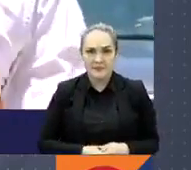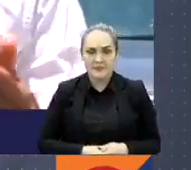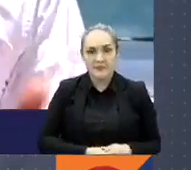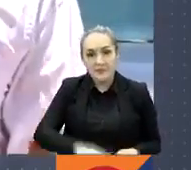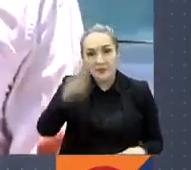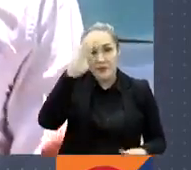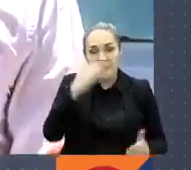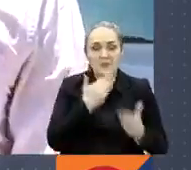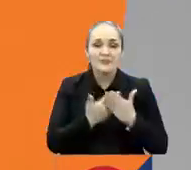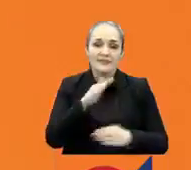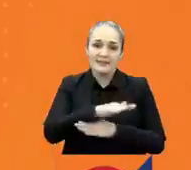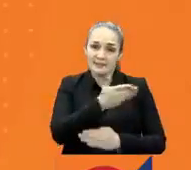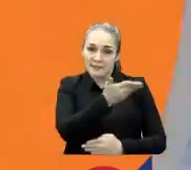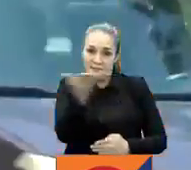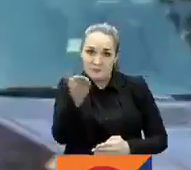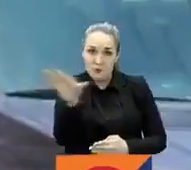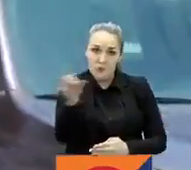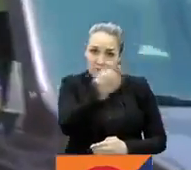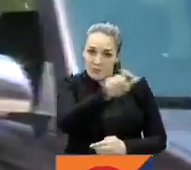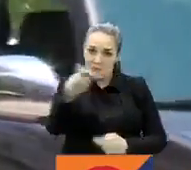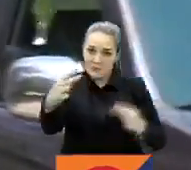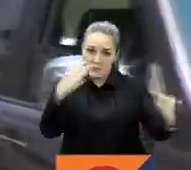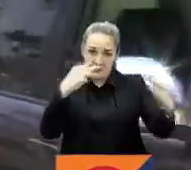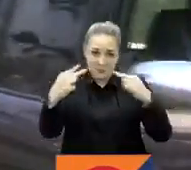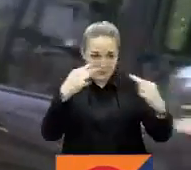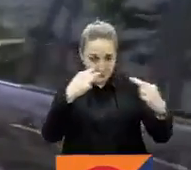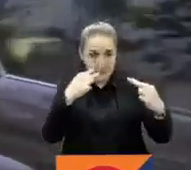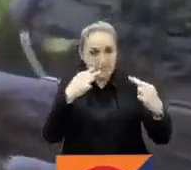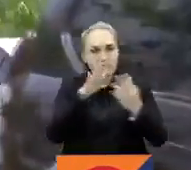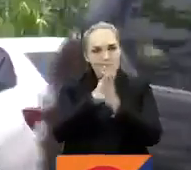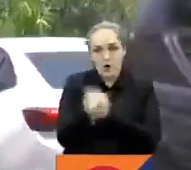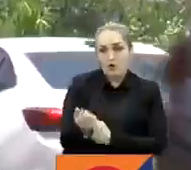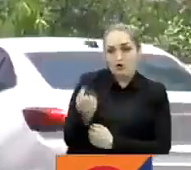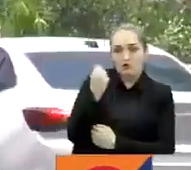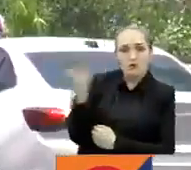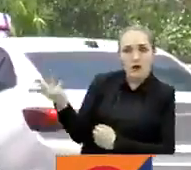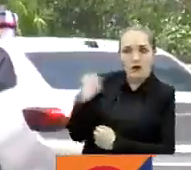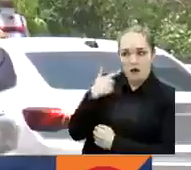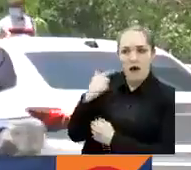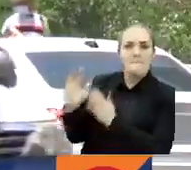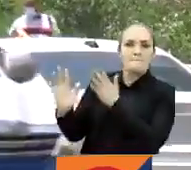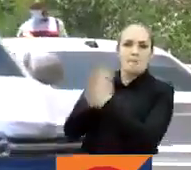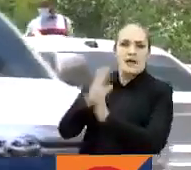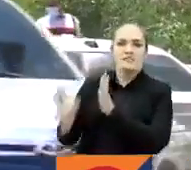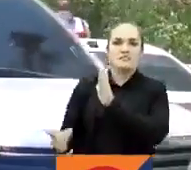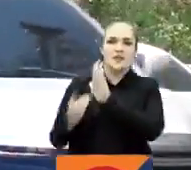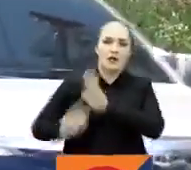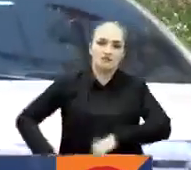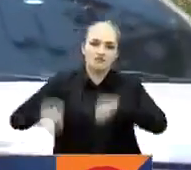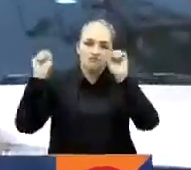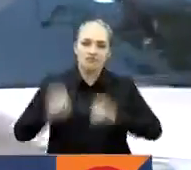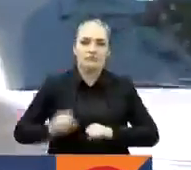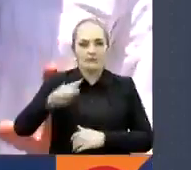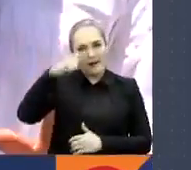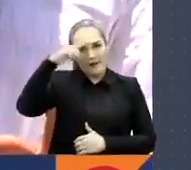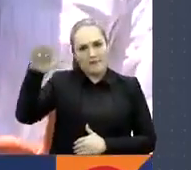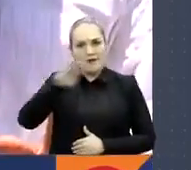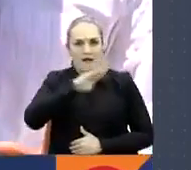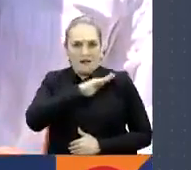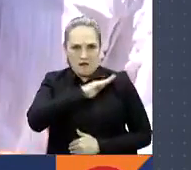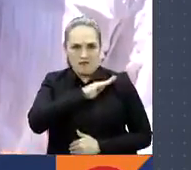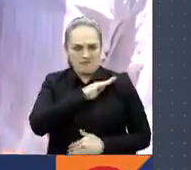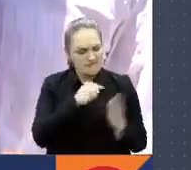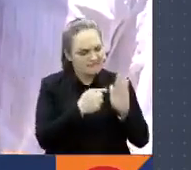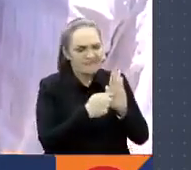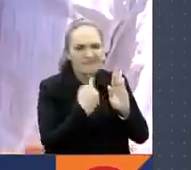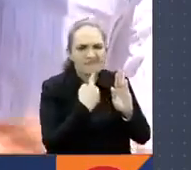Hola, muy buena tarde para usted y para nuestros televidentes. Pues en las últimas horas se conoció el nuevo decreto expedido por la Alcaldía de Cartagena, el cual contempla un